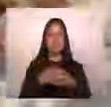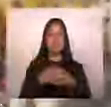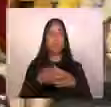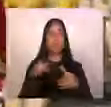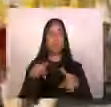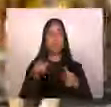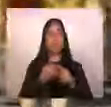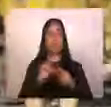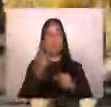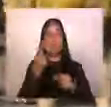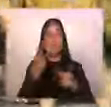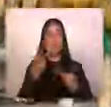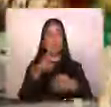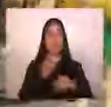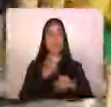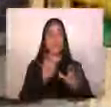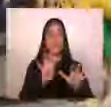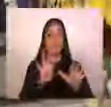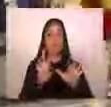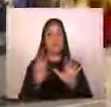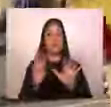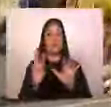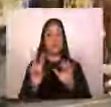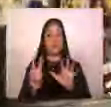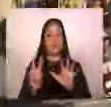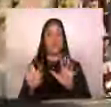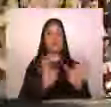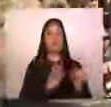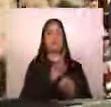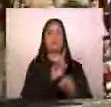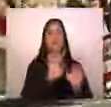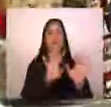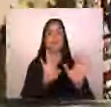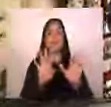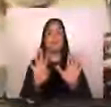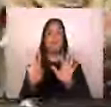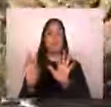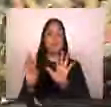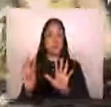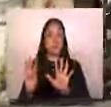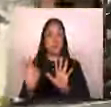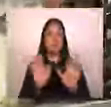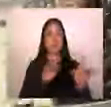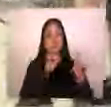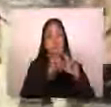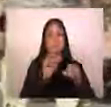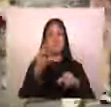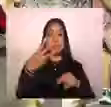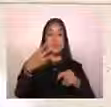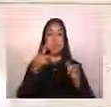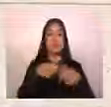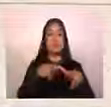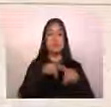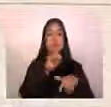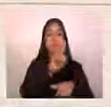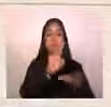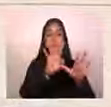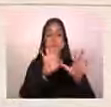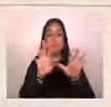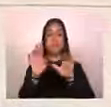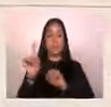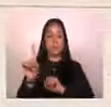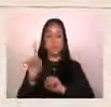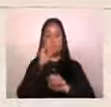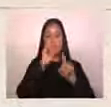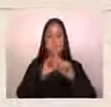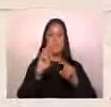1987, un primer lugar en el concurso de bandas en el 88, tercer lugar en 91 y tercer lugar en campeonato de